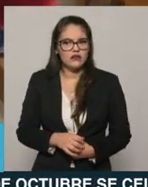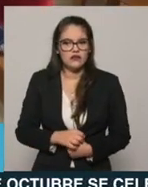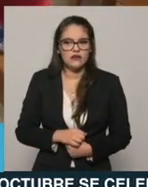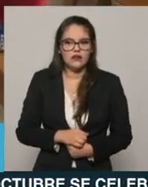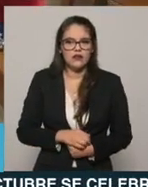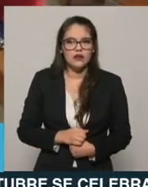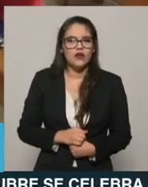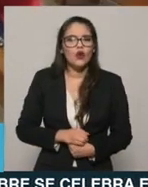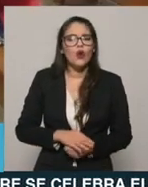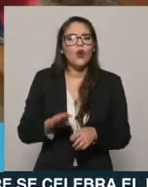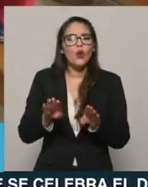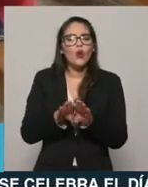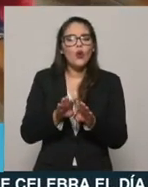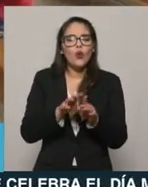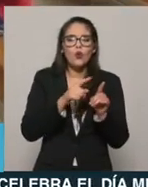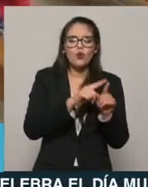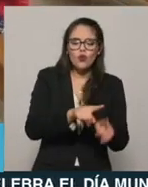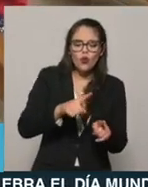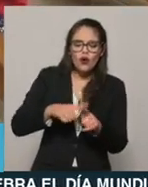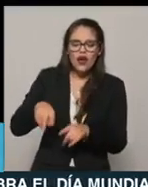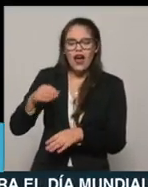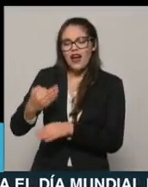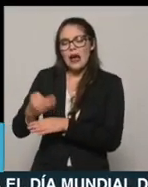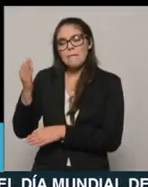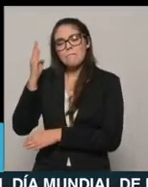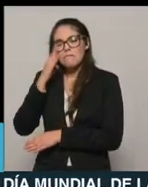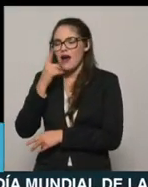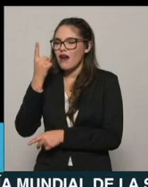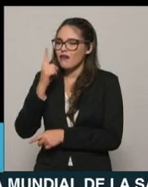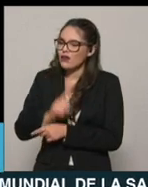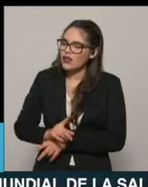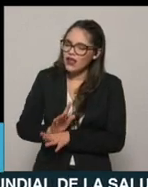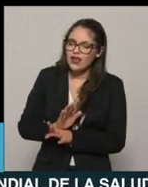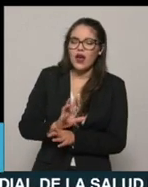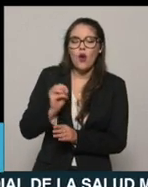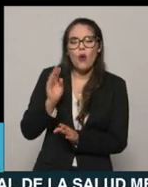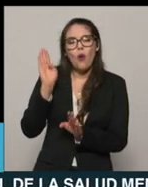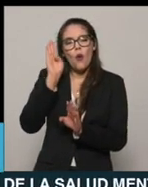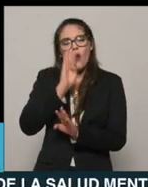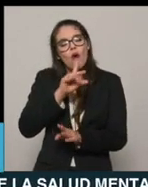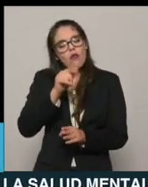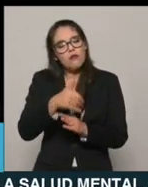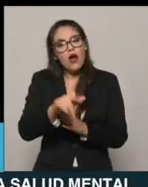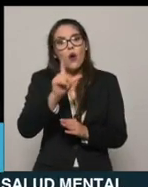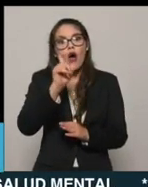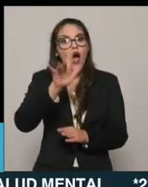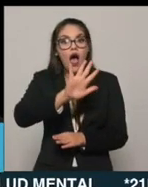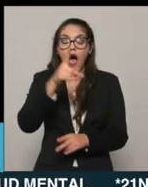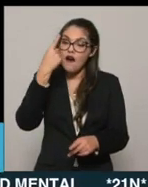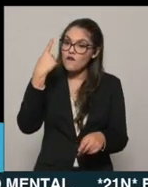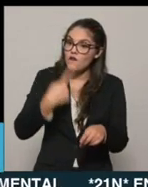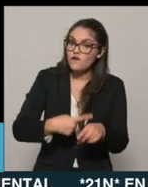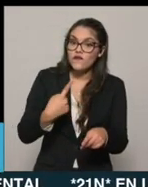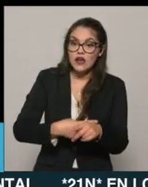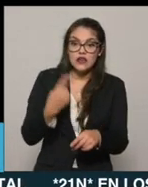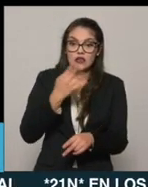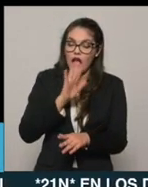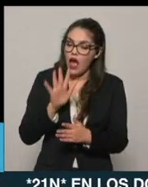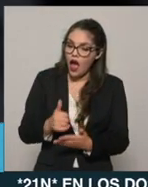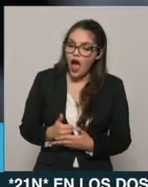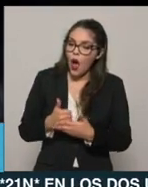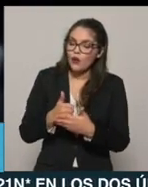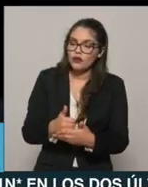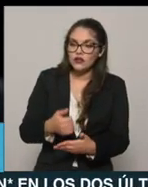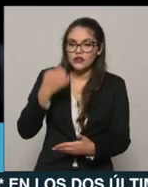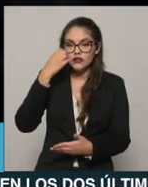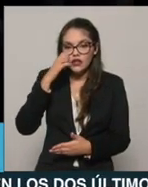ayuda? ¿Cómo diferenciar de un mal momento, un mal día, una crisis pasajera, a un trastorno mental, algo que requiere de ayuda de un